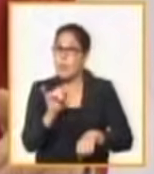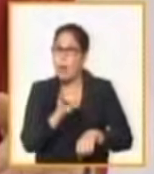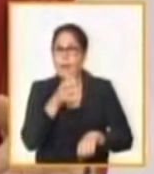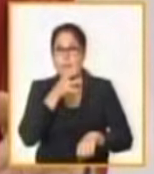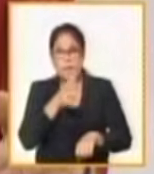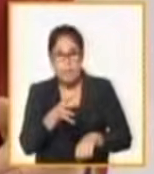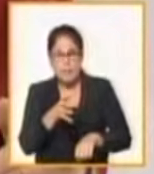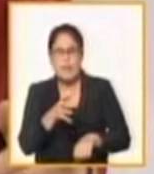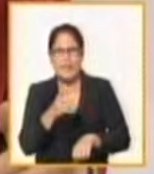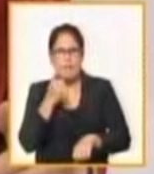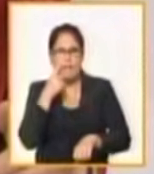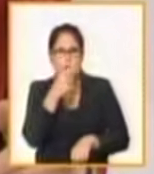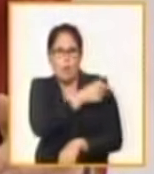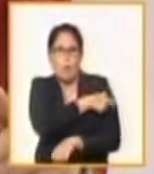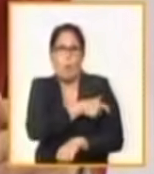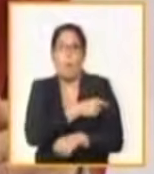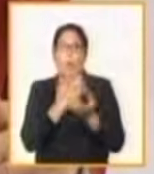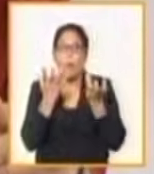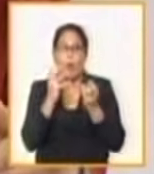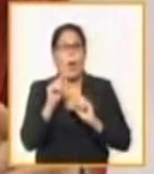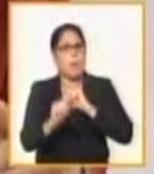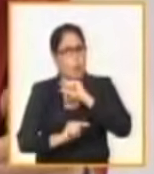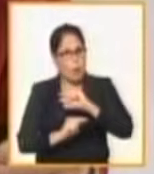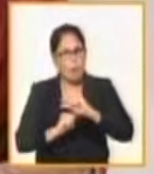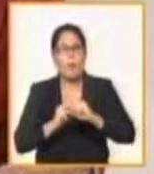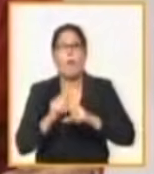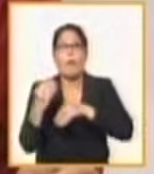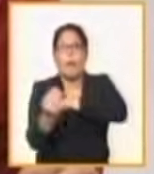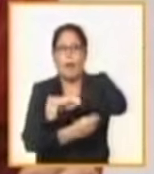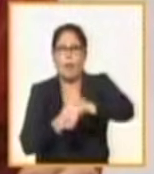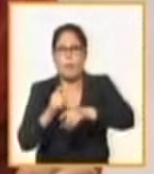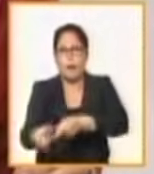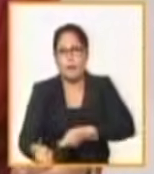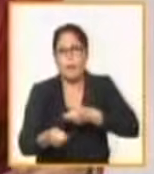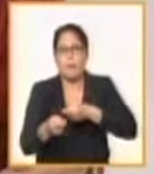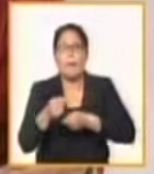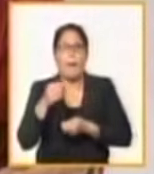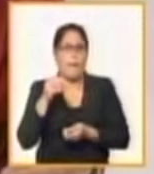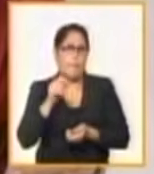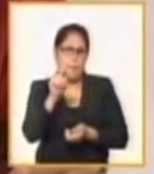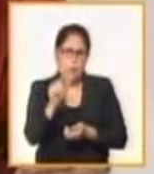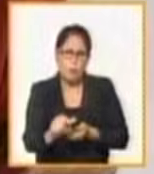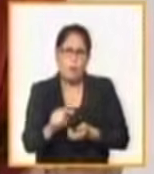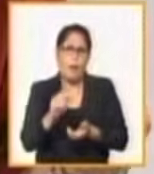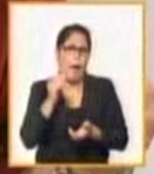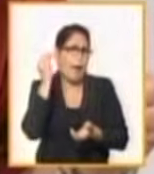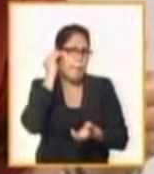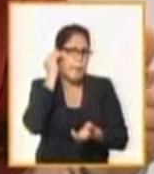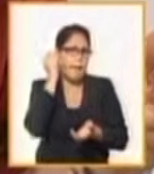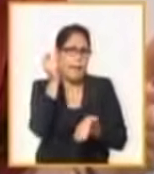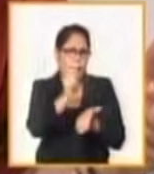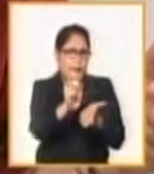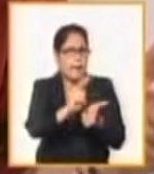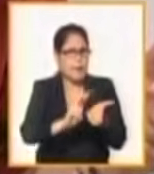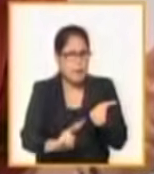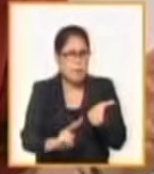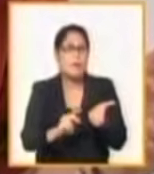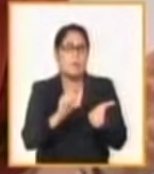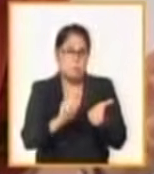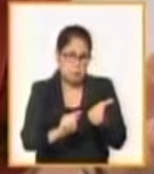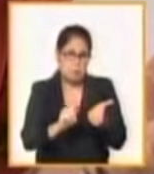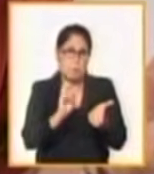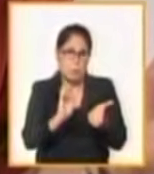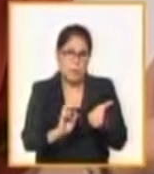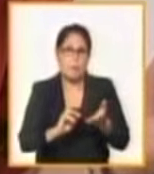programa del Moncada se iba cumpliendo. La reforma agraria, bueno, la alfabetización, que es el gran poema épico de la